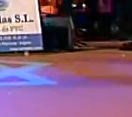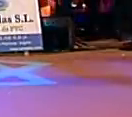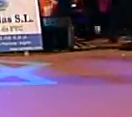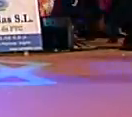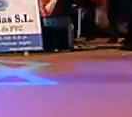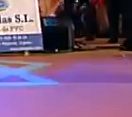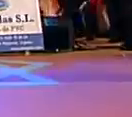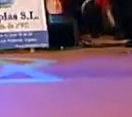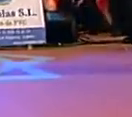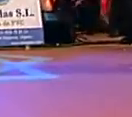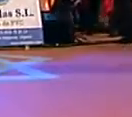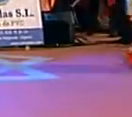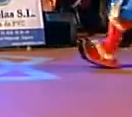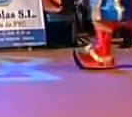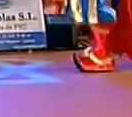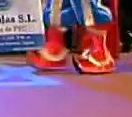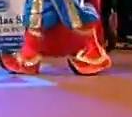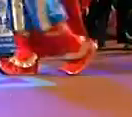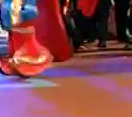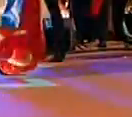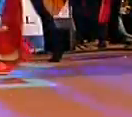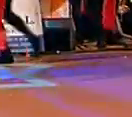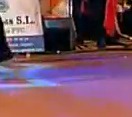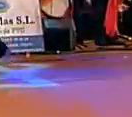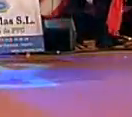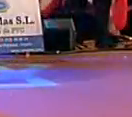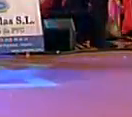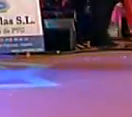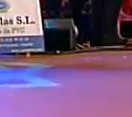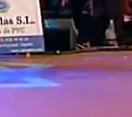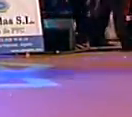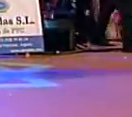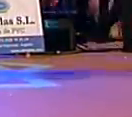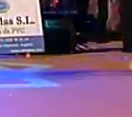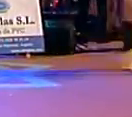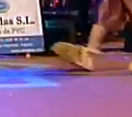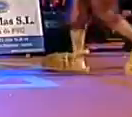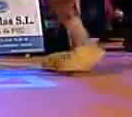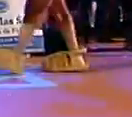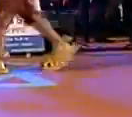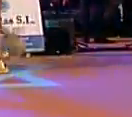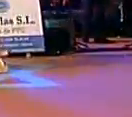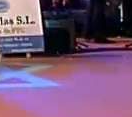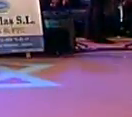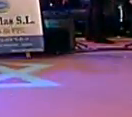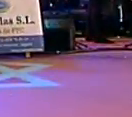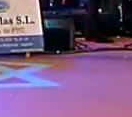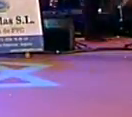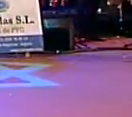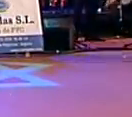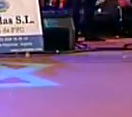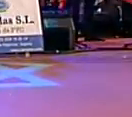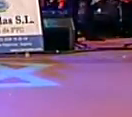Palmas. Pues bien, señores, con la actuación de la Murga de los Legañosos, sí, están a punto de llegar con nosotros. Sí, sí, están a punto de